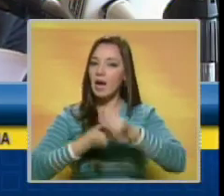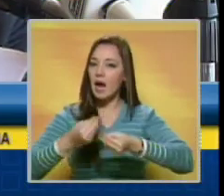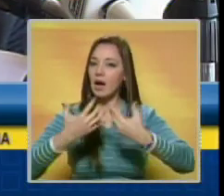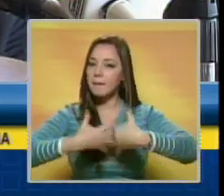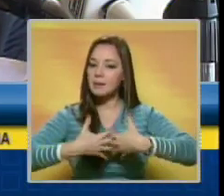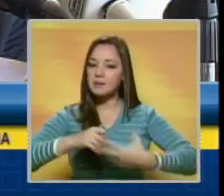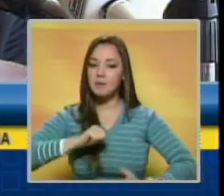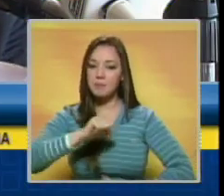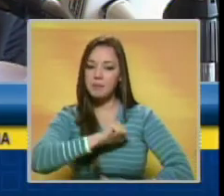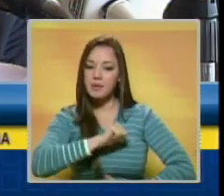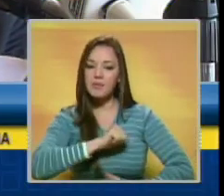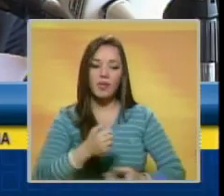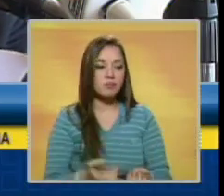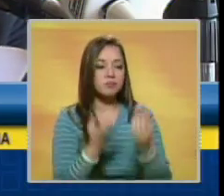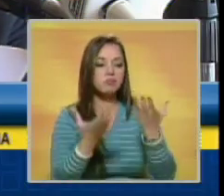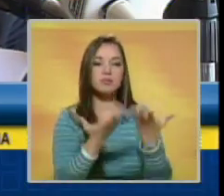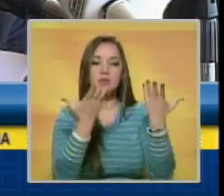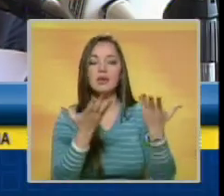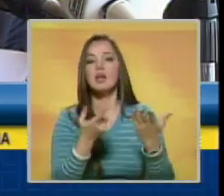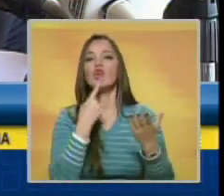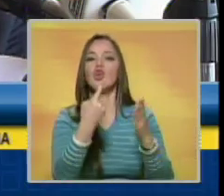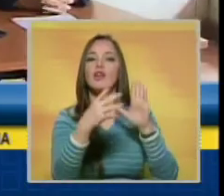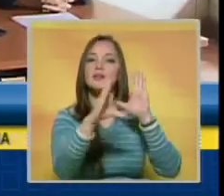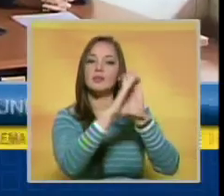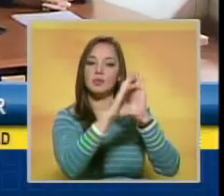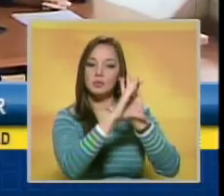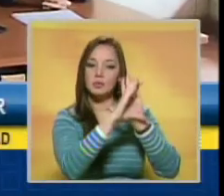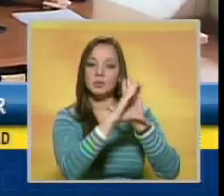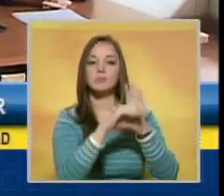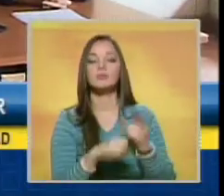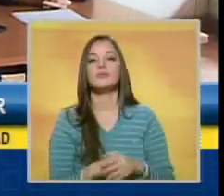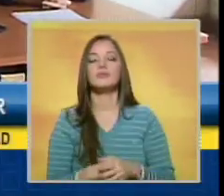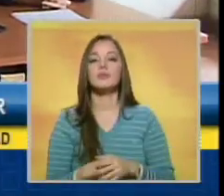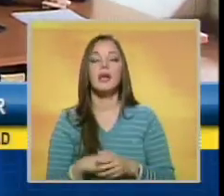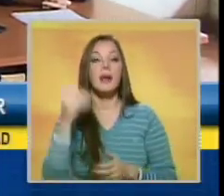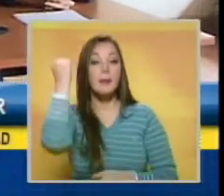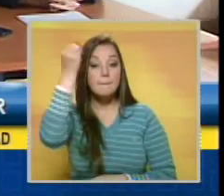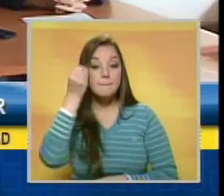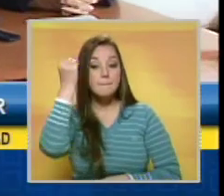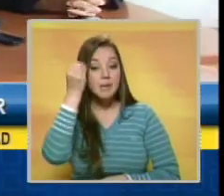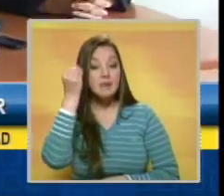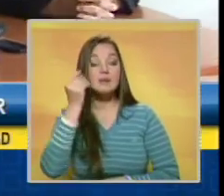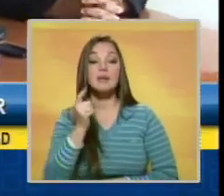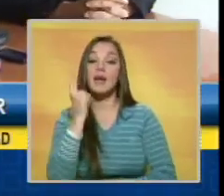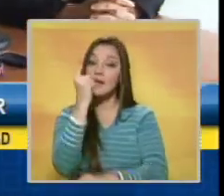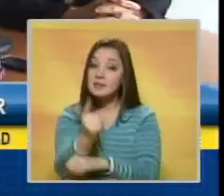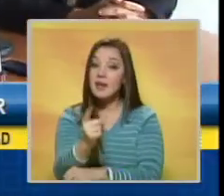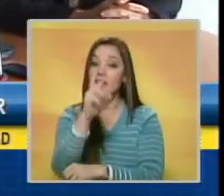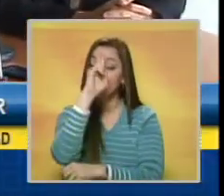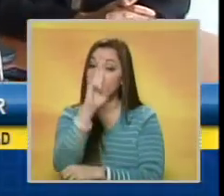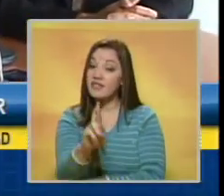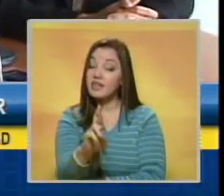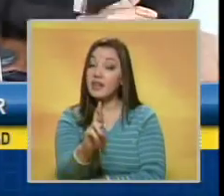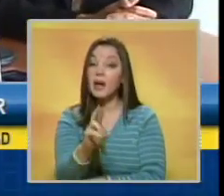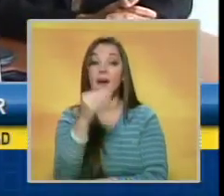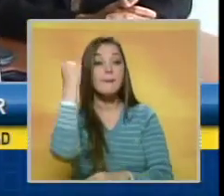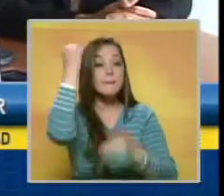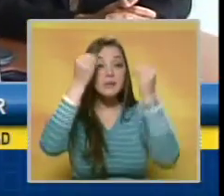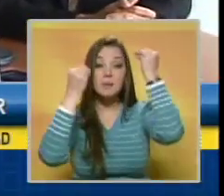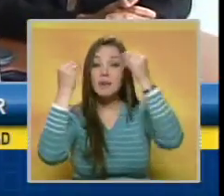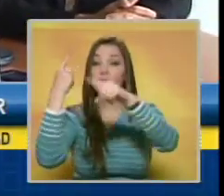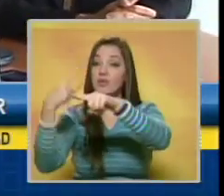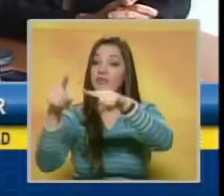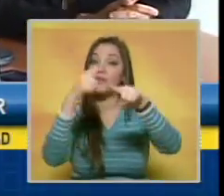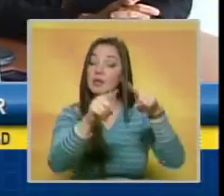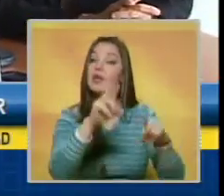economía, consagrada en la Constitución. Considera que se debe respetar el libre pensamiento. También llamó al gobierno a